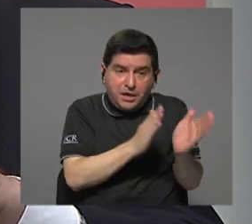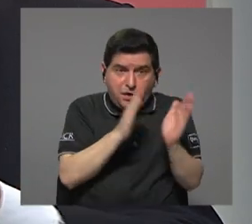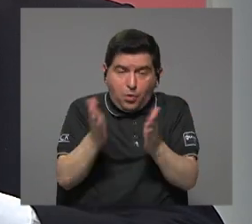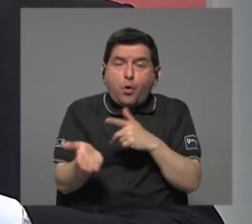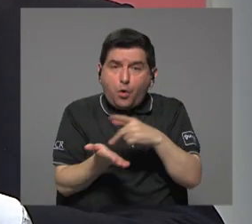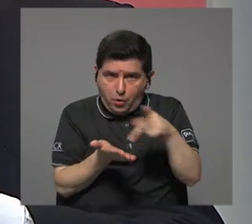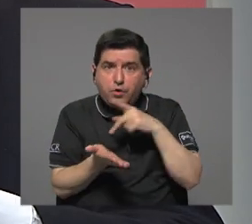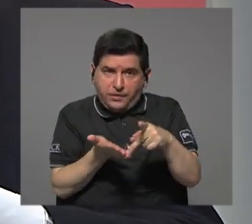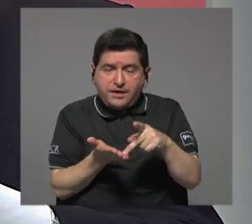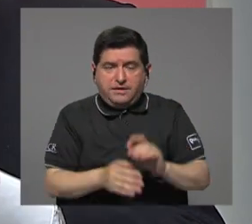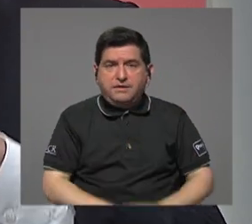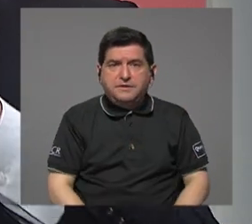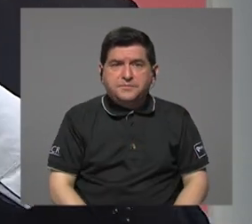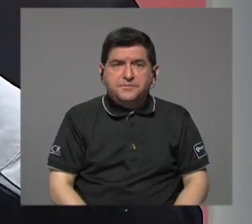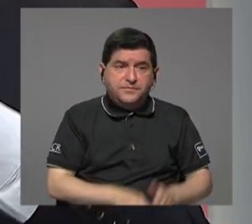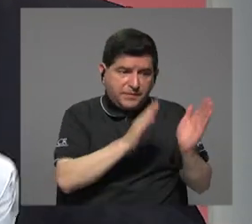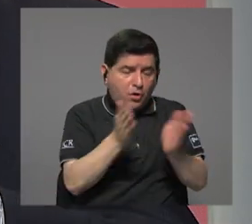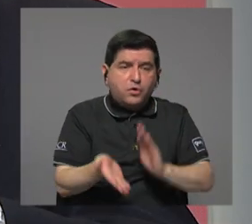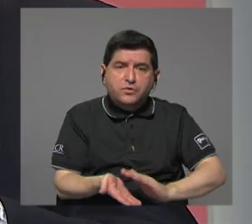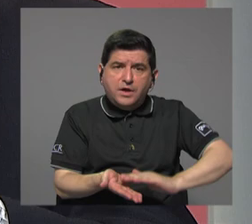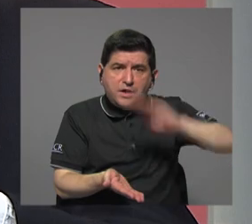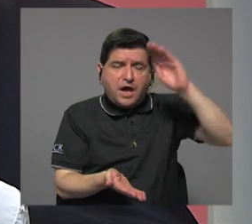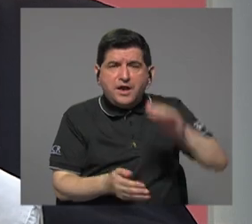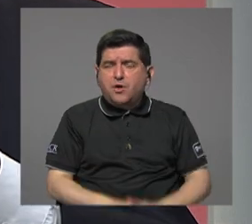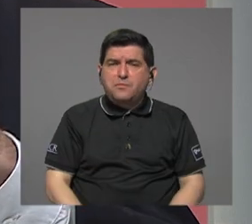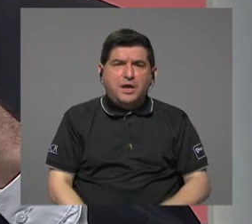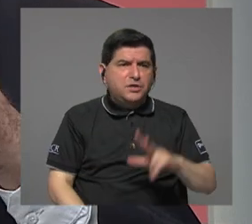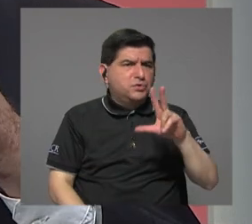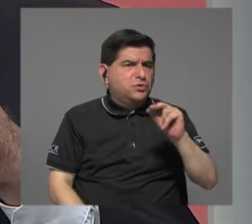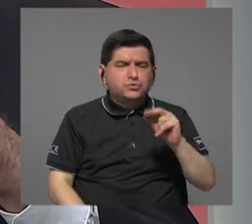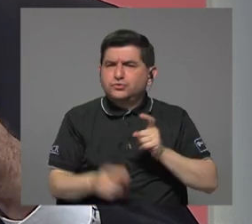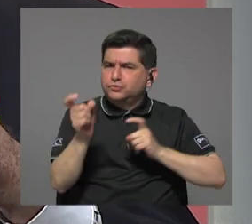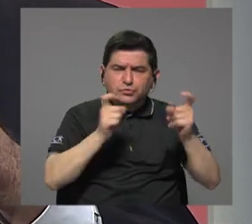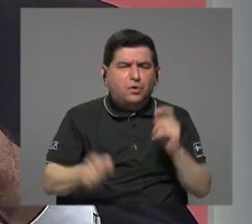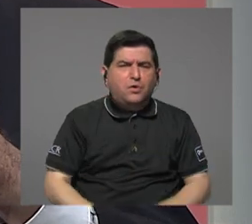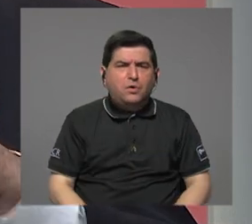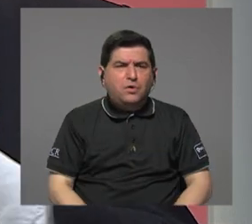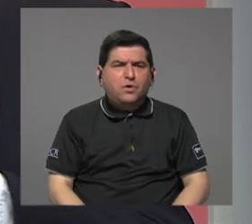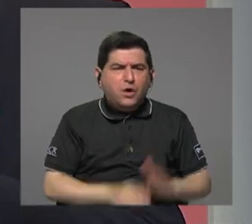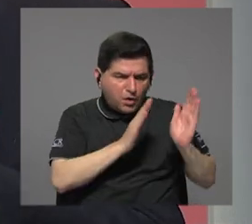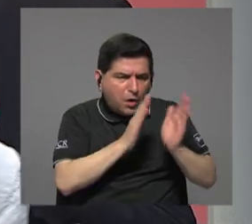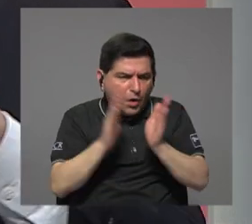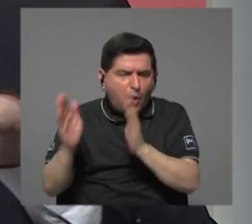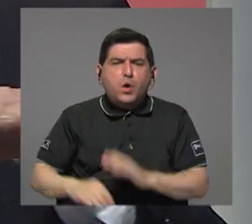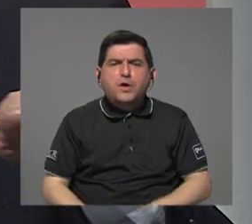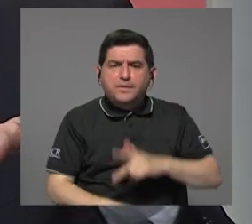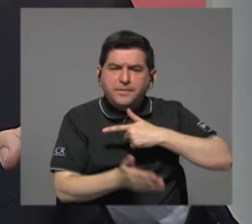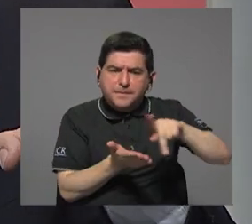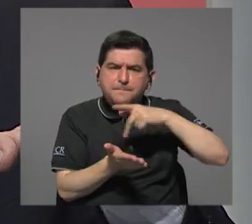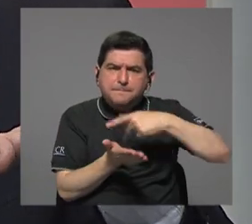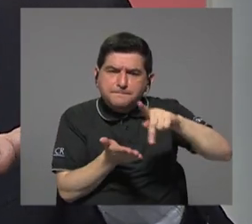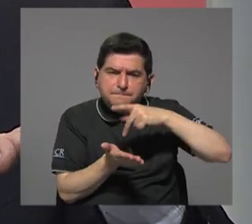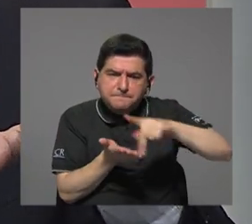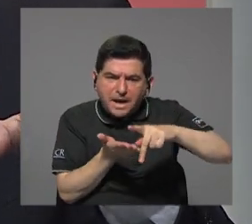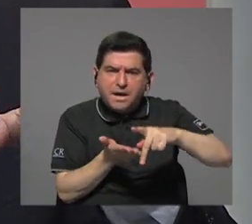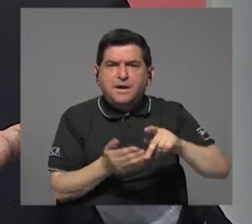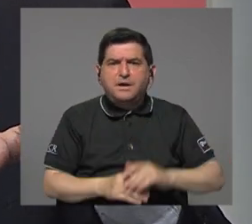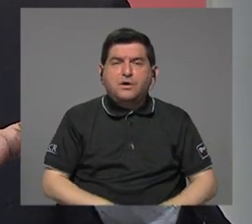los salarios hay que ordenar los aumentos desproporcionados hay que ordenar también que se pague